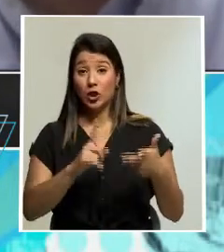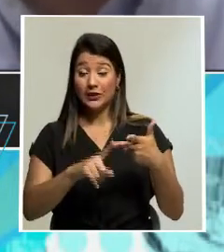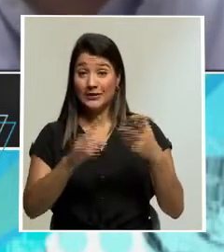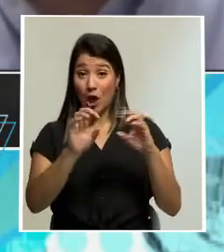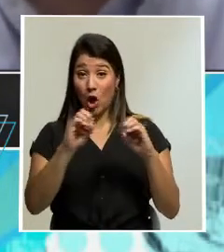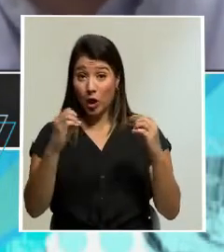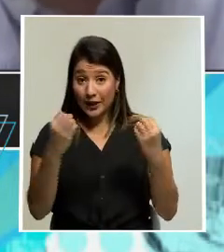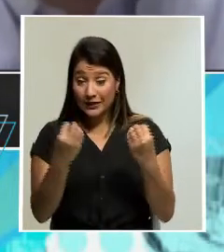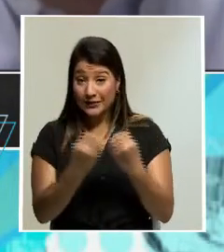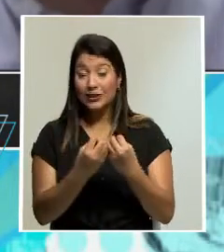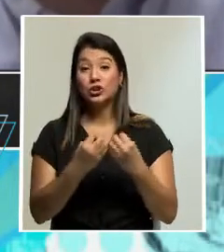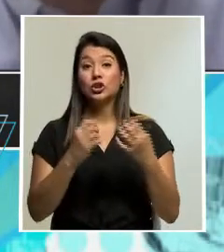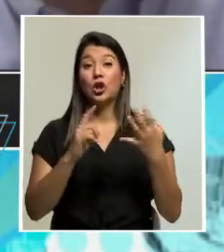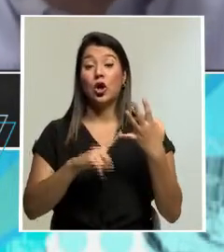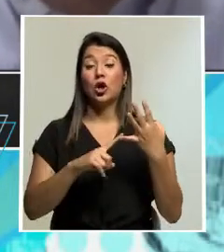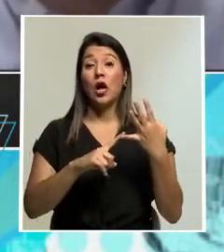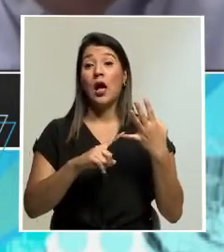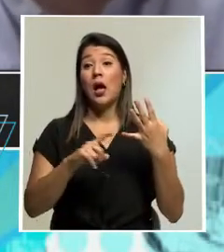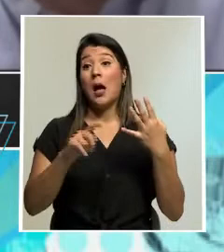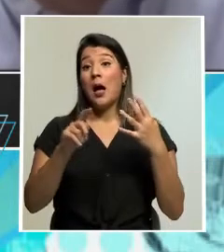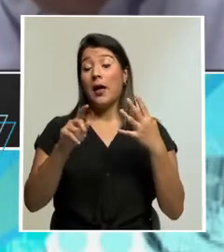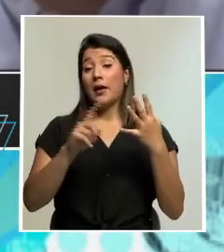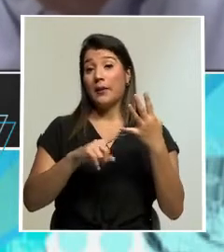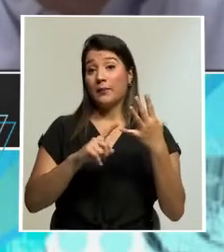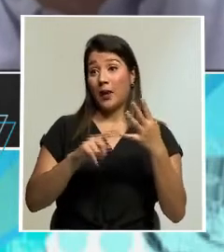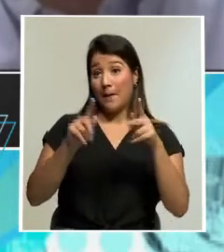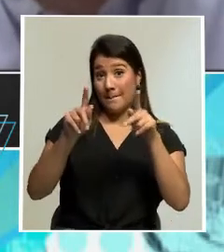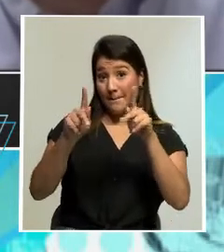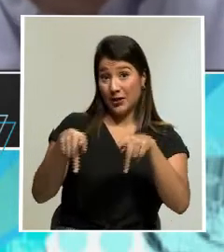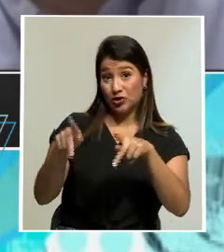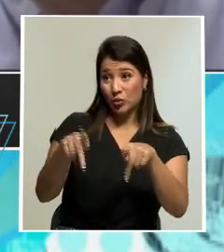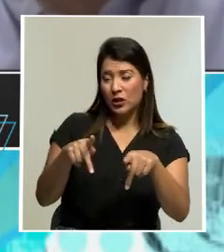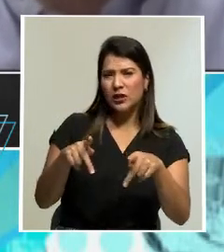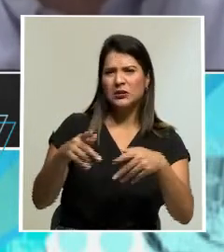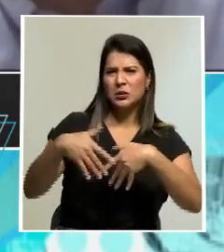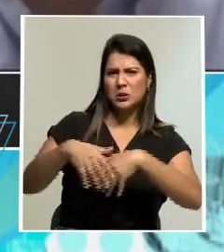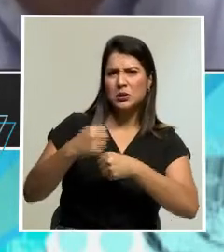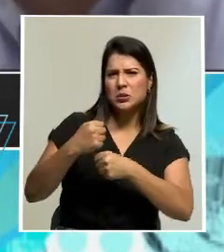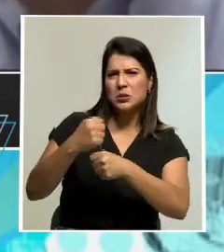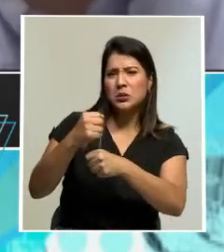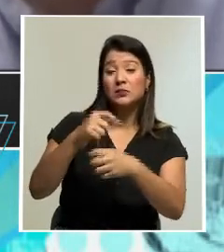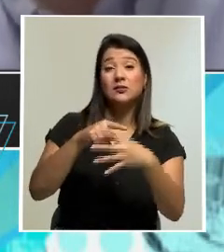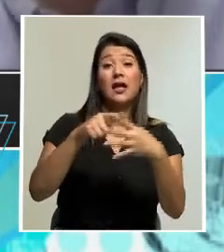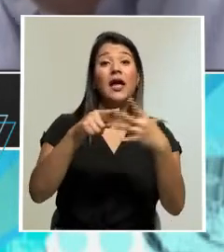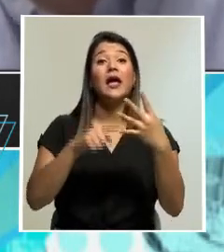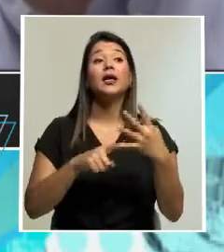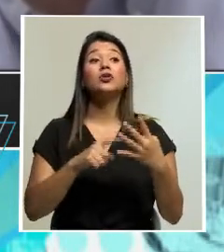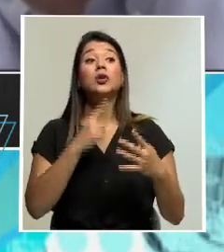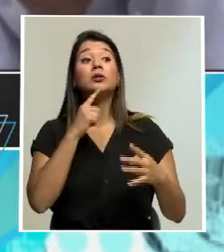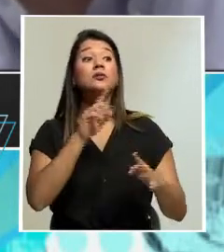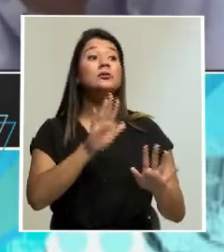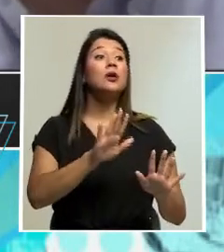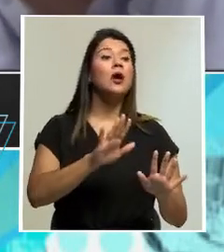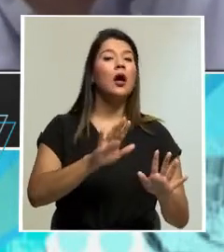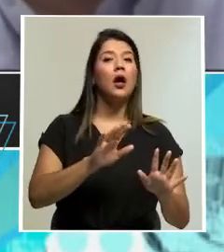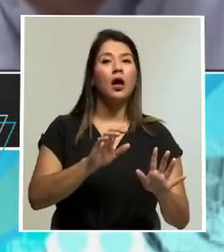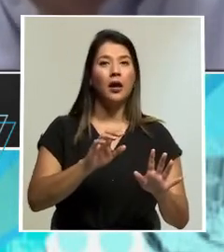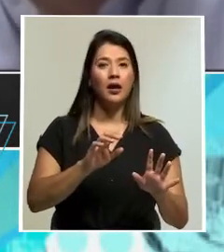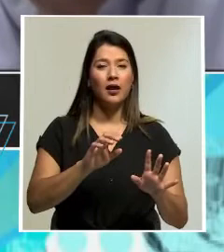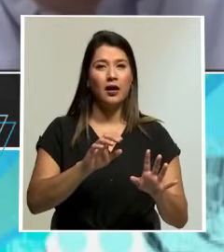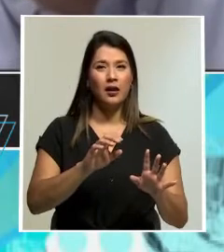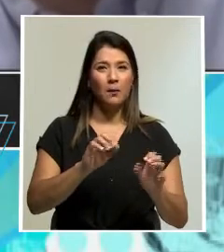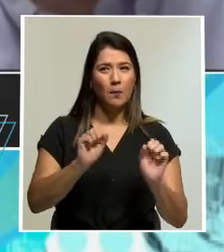organizaciones cívicas, a los que han promovido reclamos y protestas, la tentativa de un golpe de Estado. Esa es la